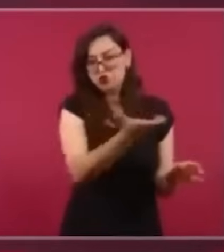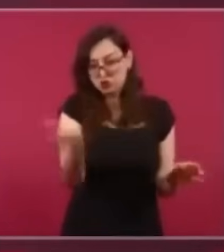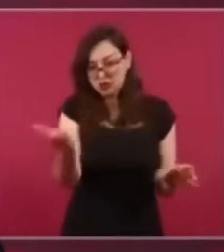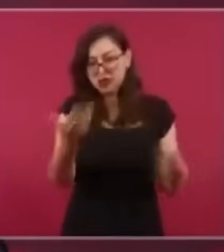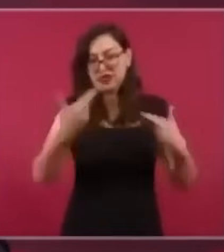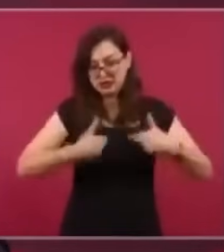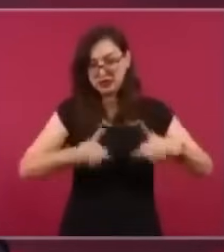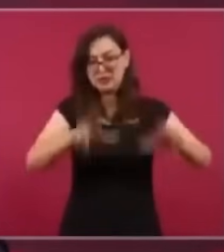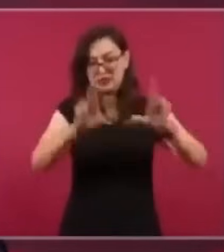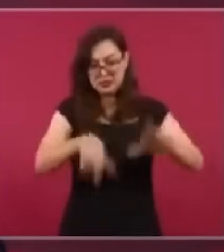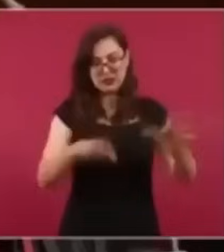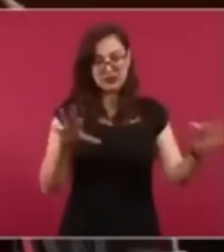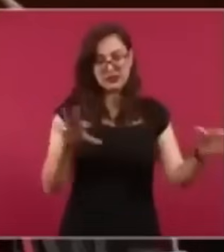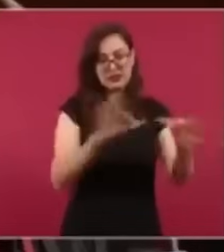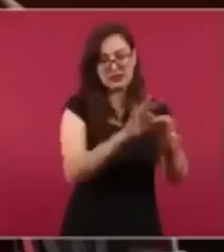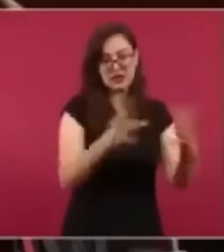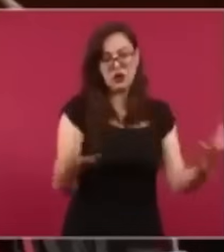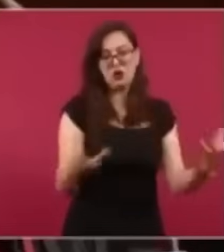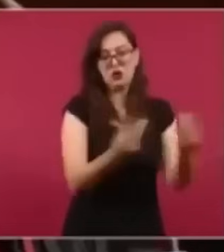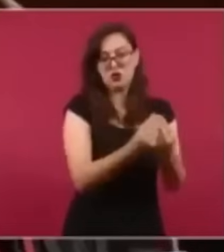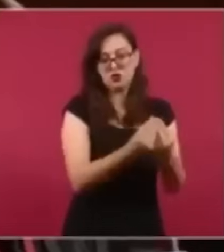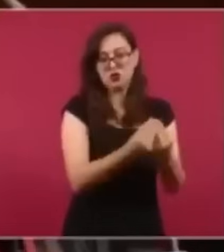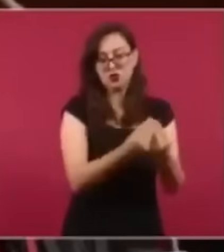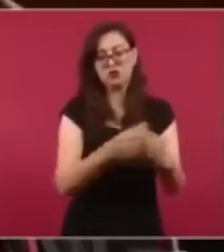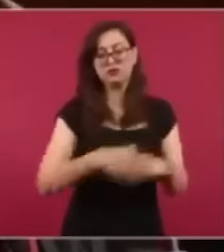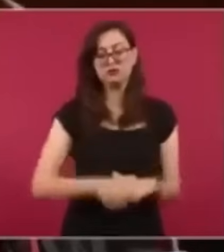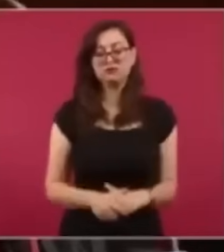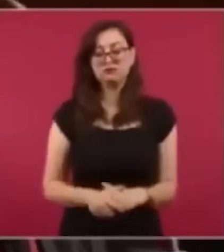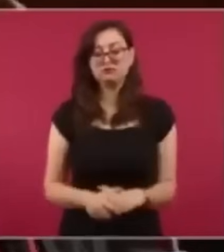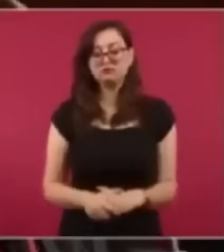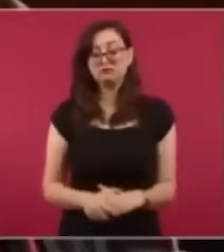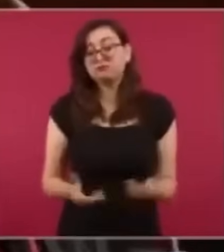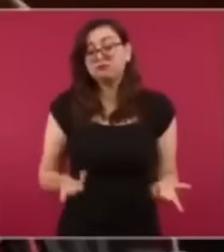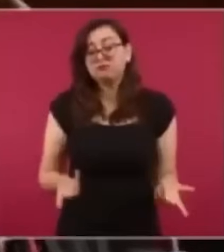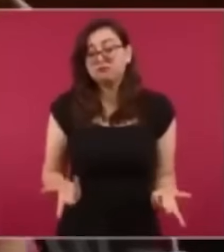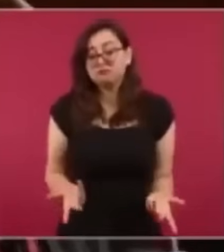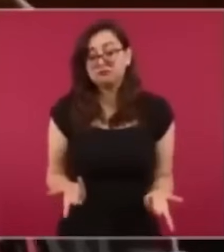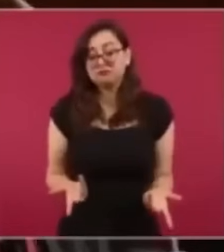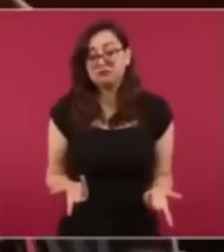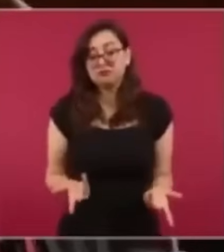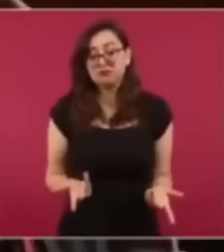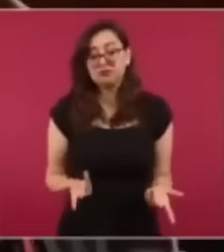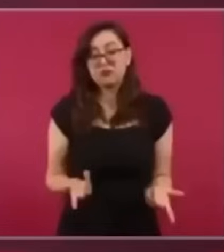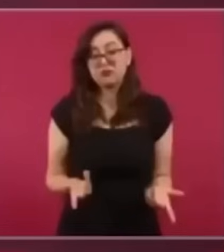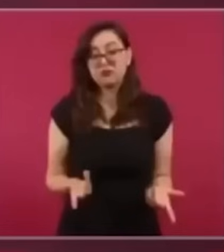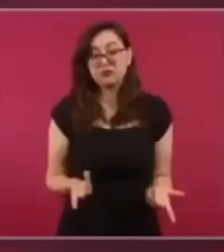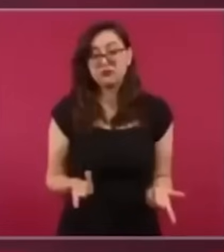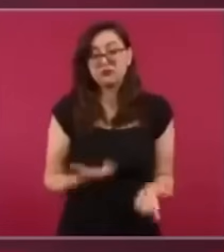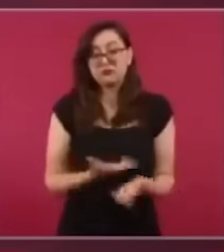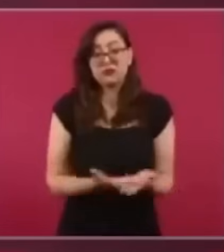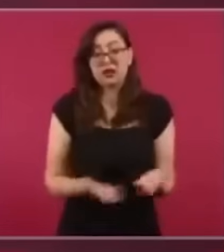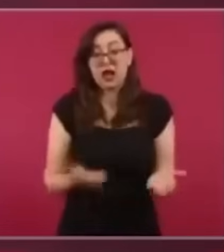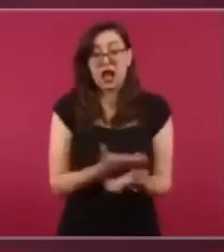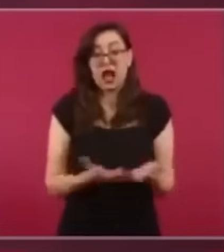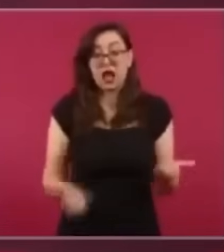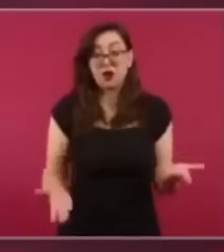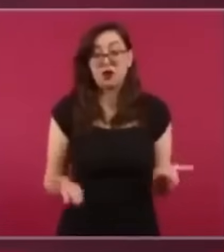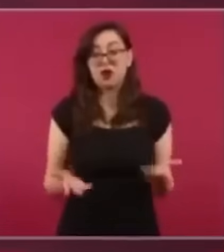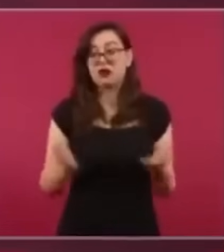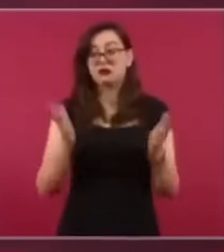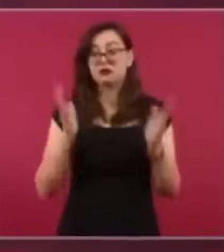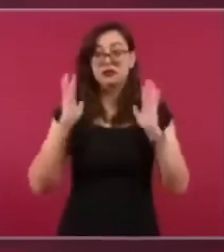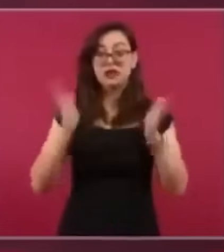sentían dueños de México y que ahora ya no tienen los